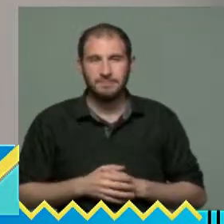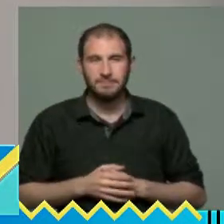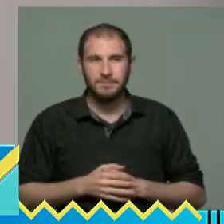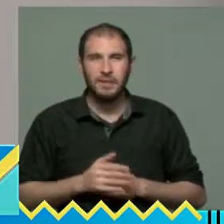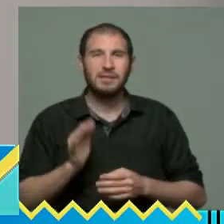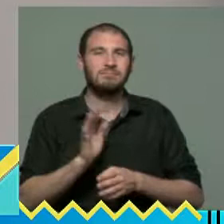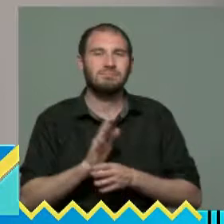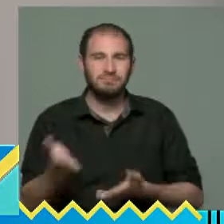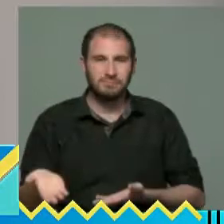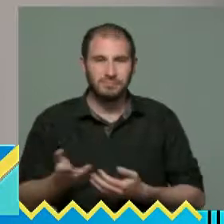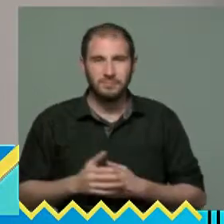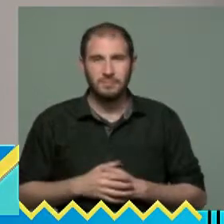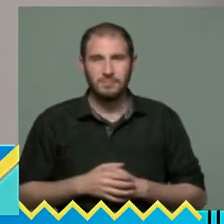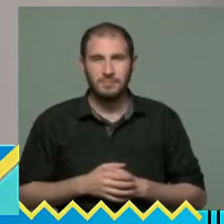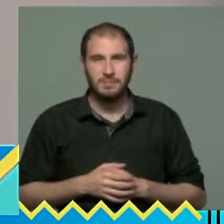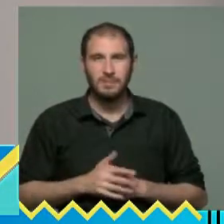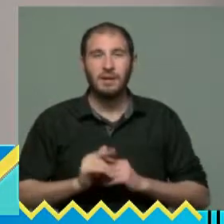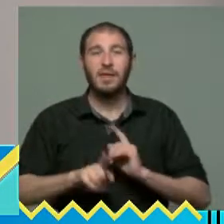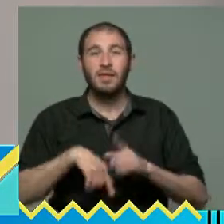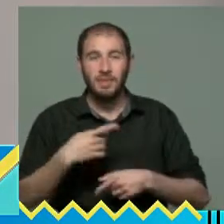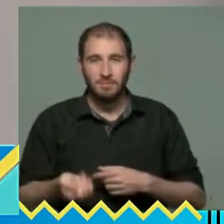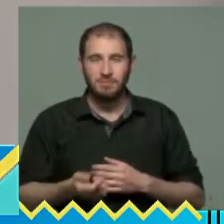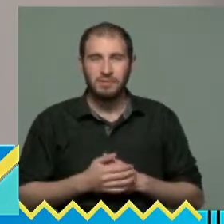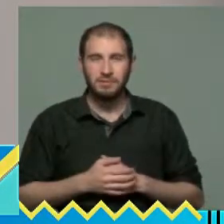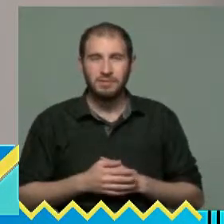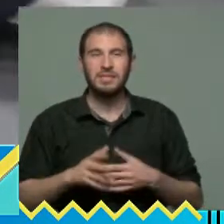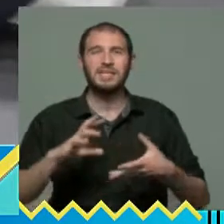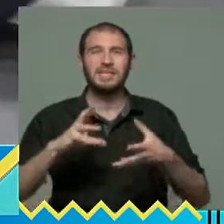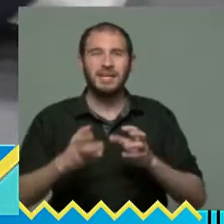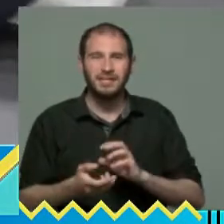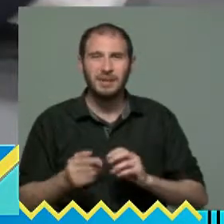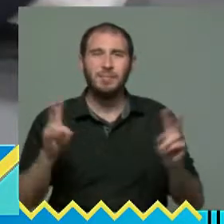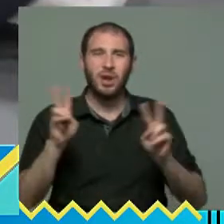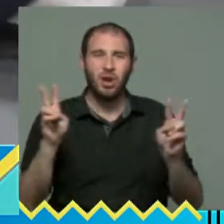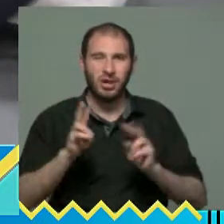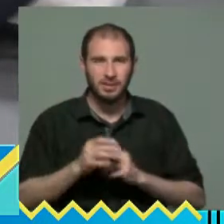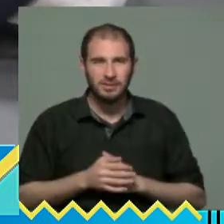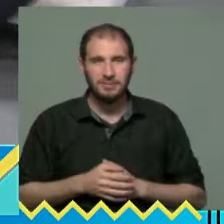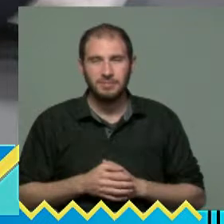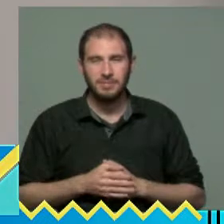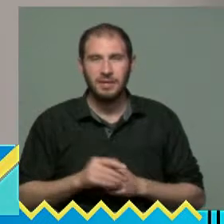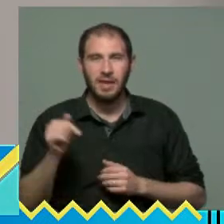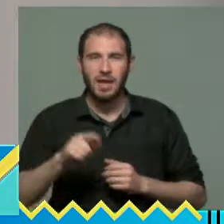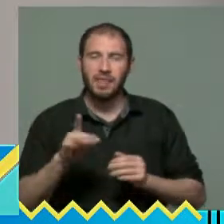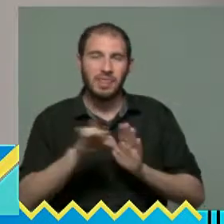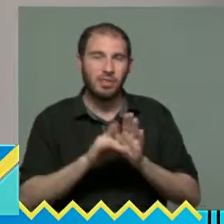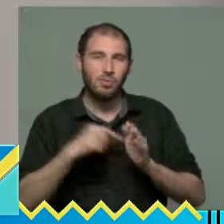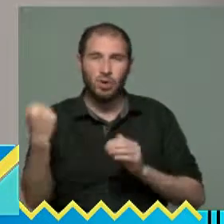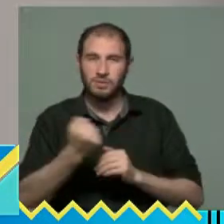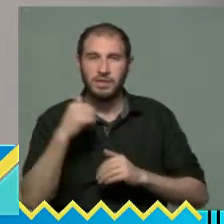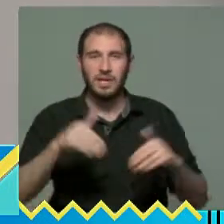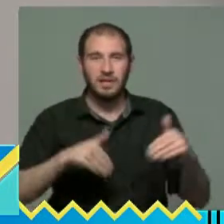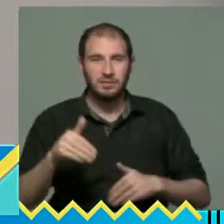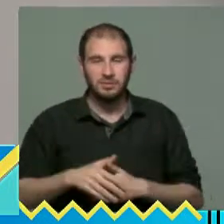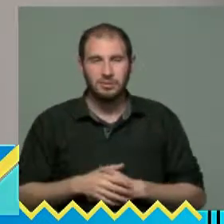desde ese sentido. Y después, sí, notablemente la crisis del peronismo fue el dato saliente de las